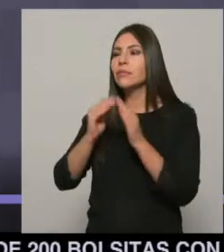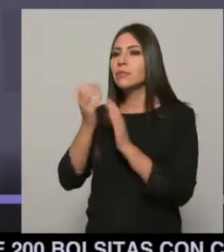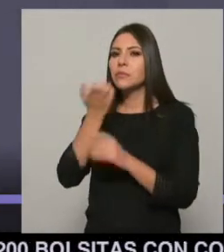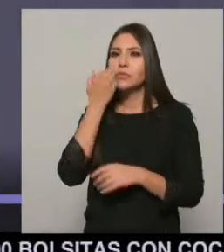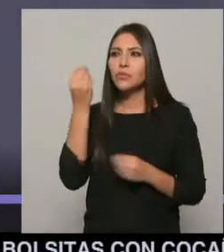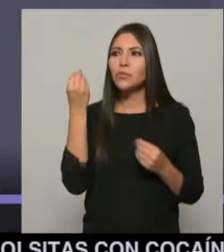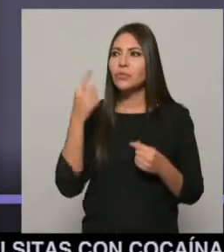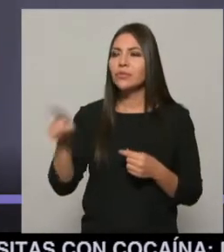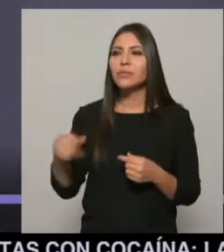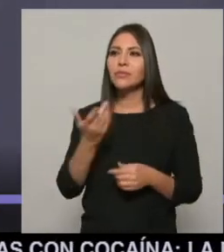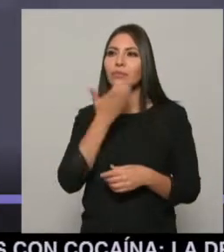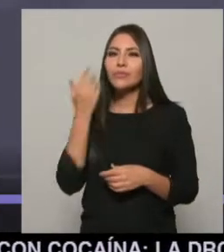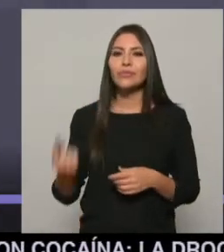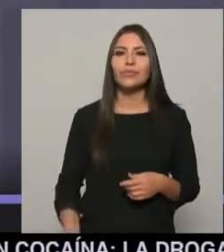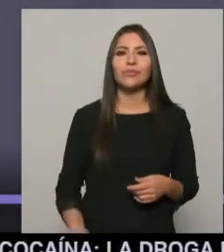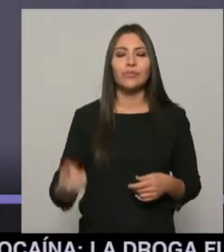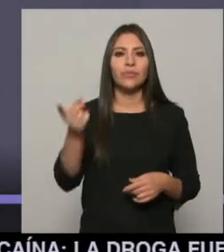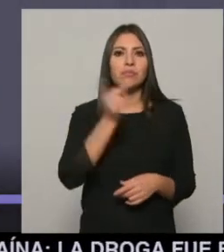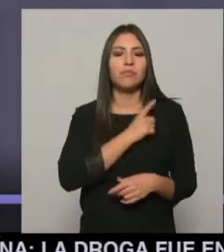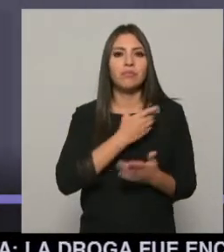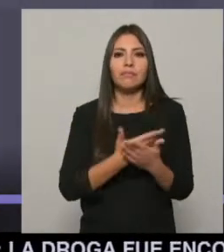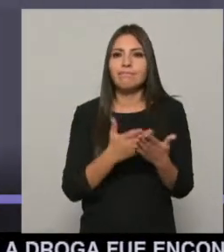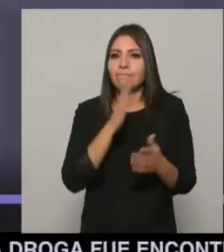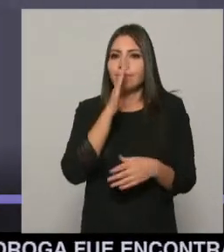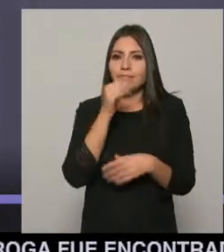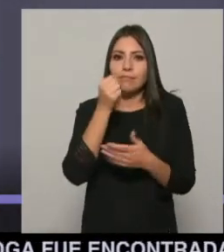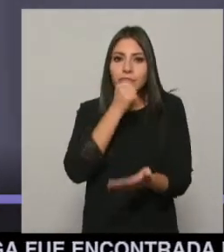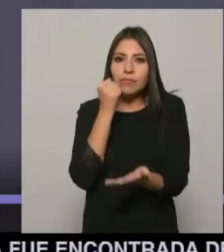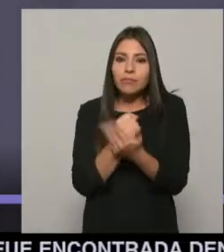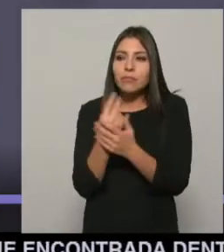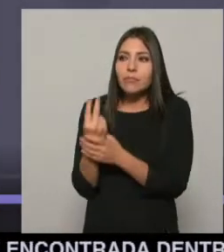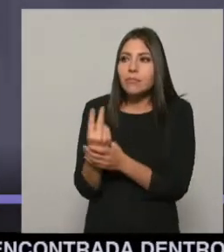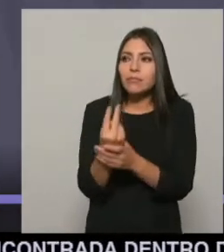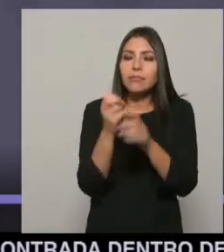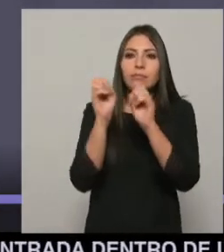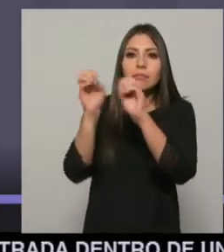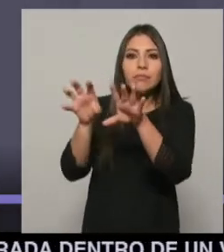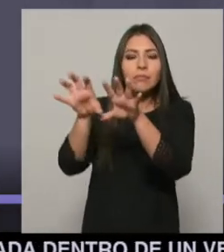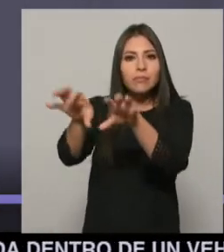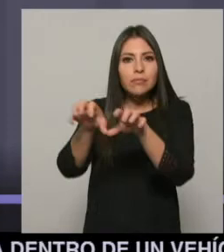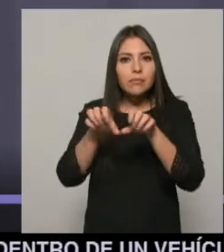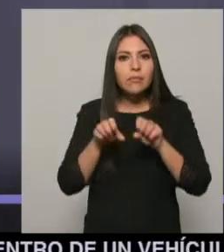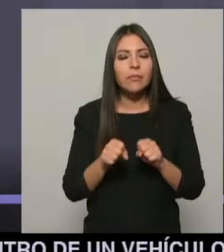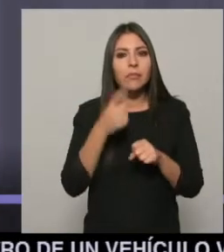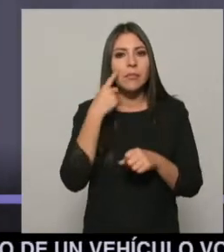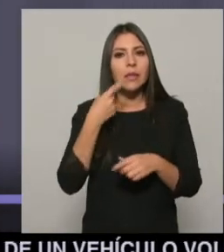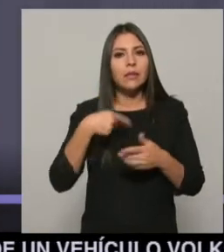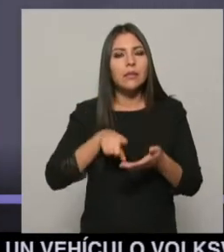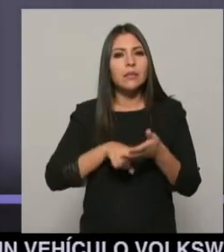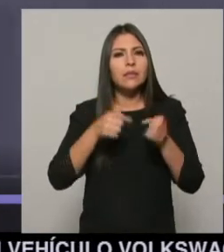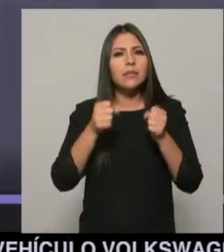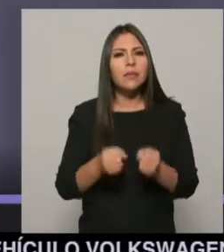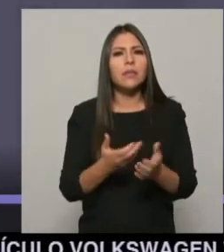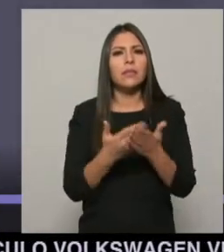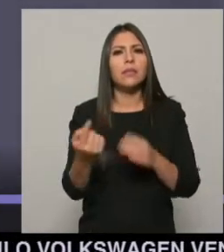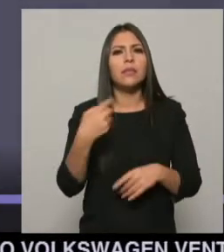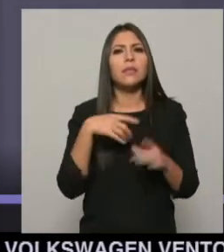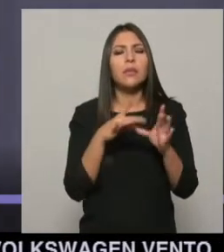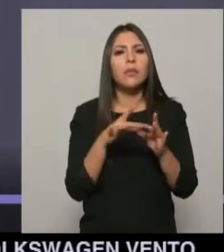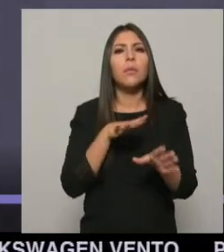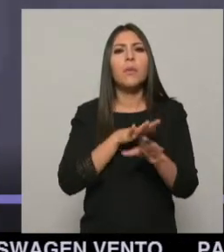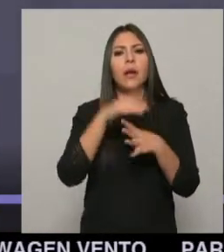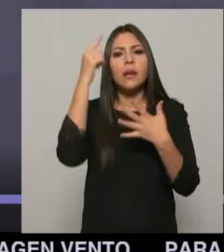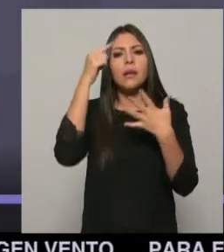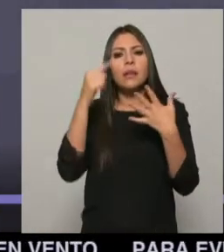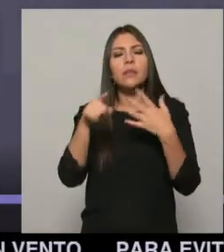crecimos muchos, ¿no? Entonces, para ti, ¿cuáles serían estos mecanismos importantes si los puedes definir? Claro, bueno, debemos de partir del